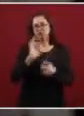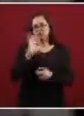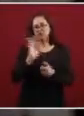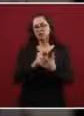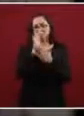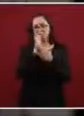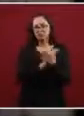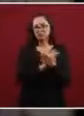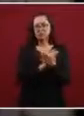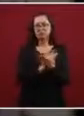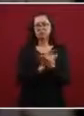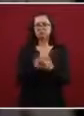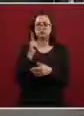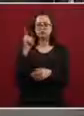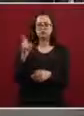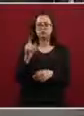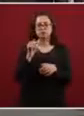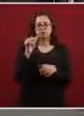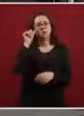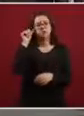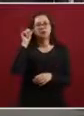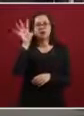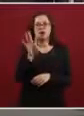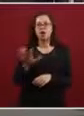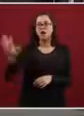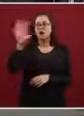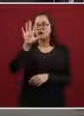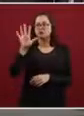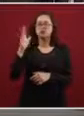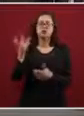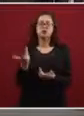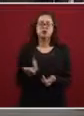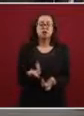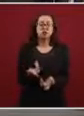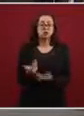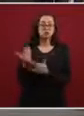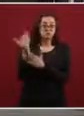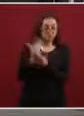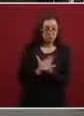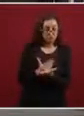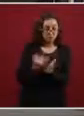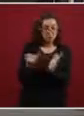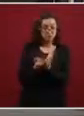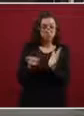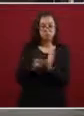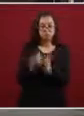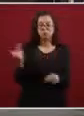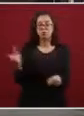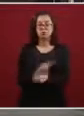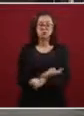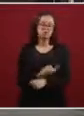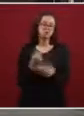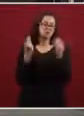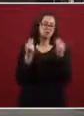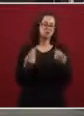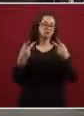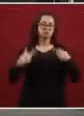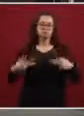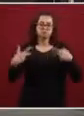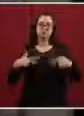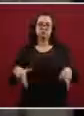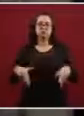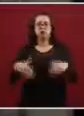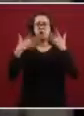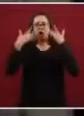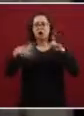los países asiáticos, y esto pues generaría obviamente el desempleo y el cierre de empresas en